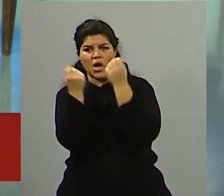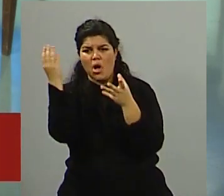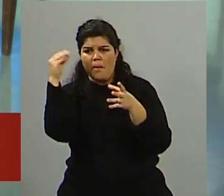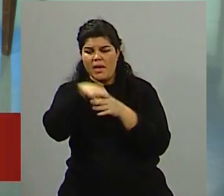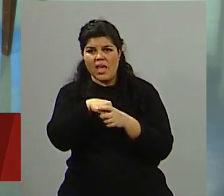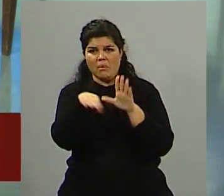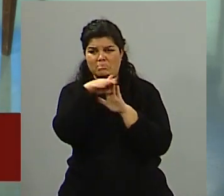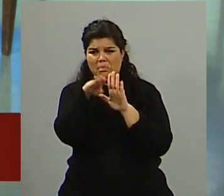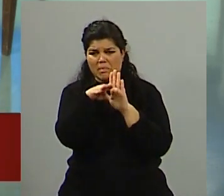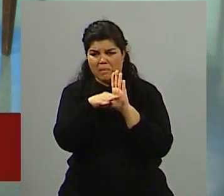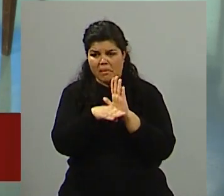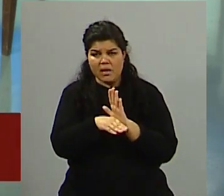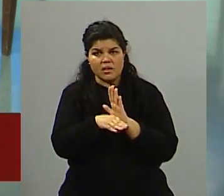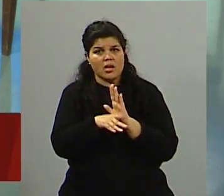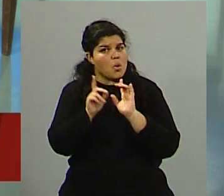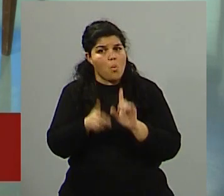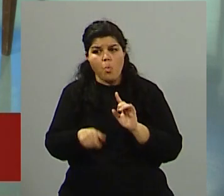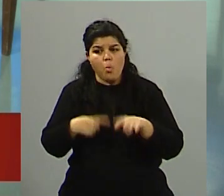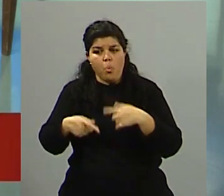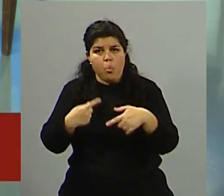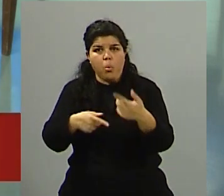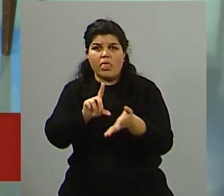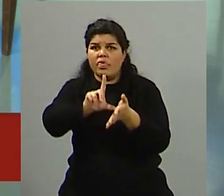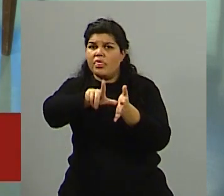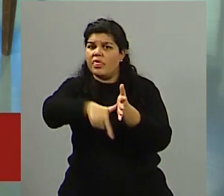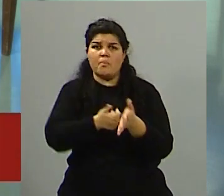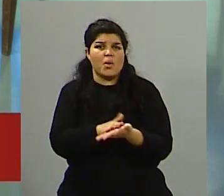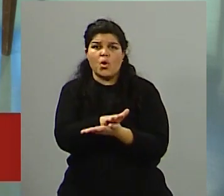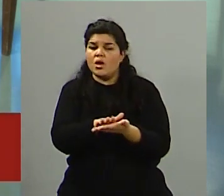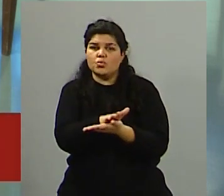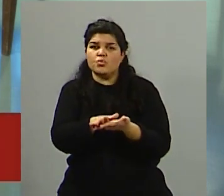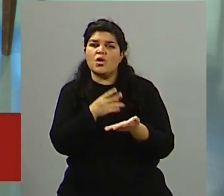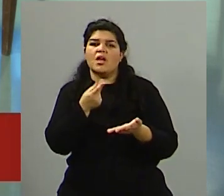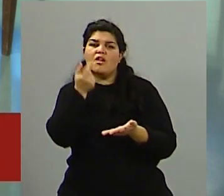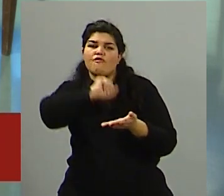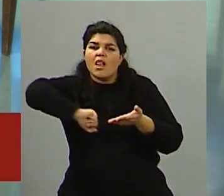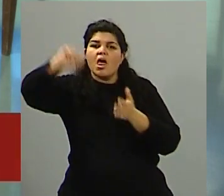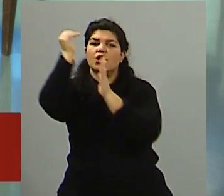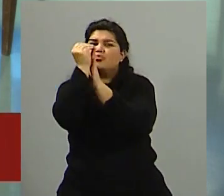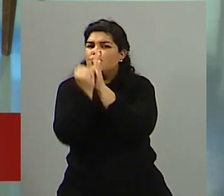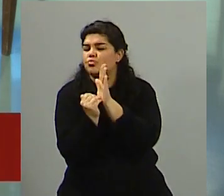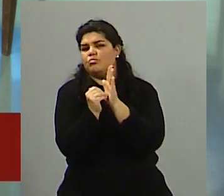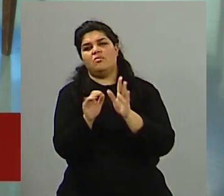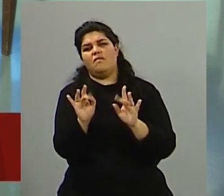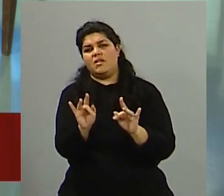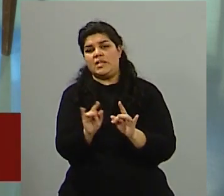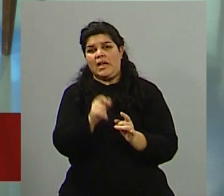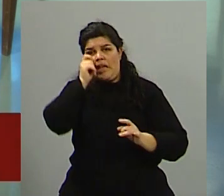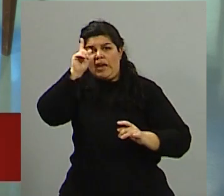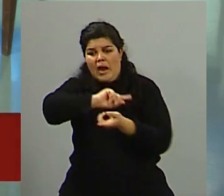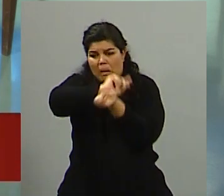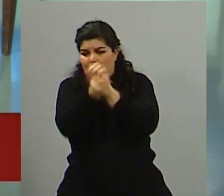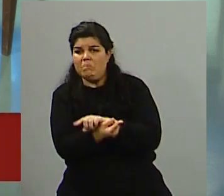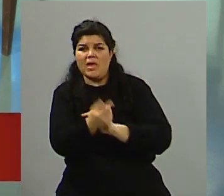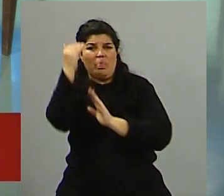candidato. El candidato que vos quieras, el que más profese tus ideas, no va a poder, aunque haga todas las cosas perfectas, no va a poder bajar la inflación de un día para el otro,